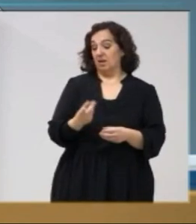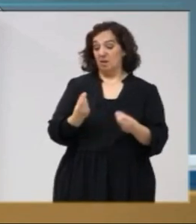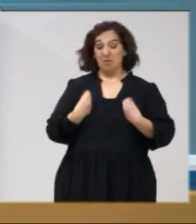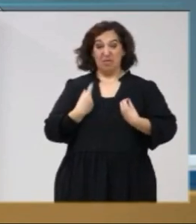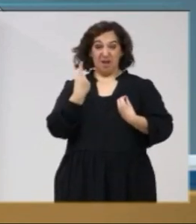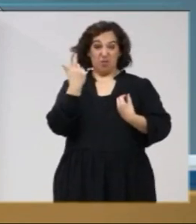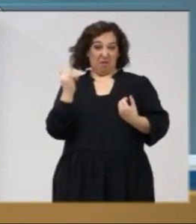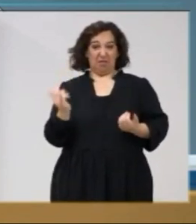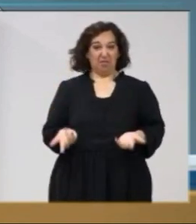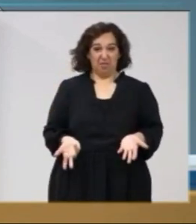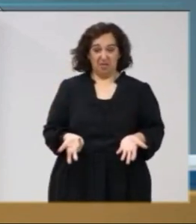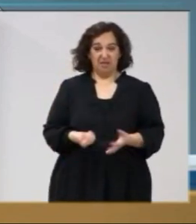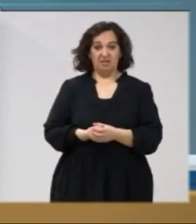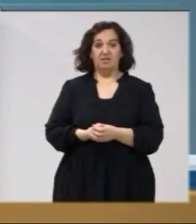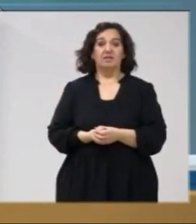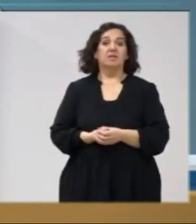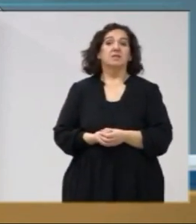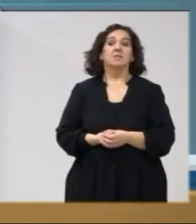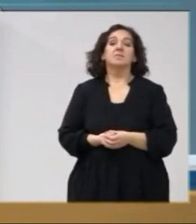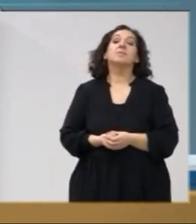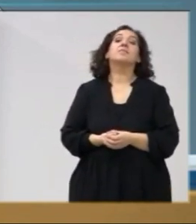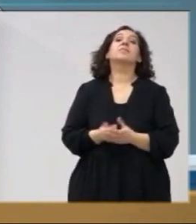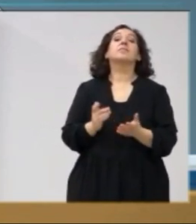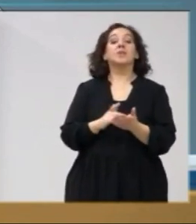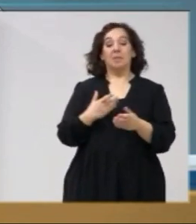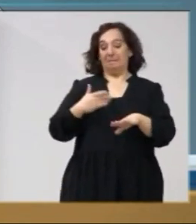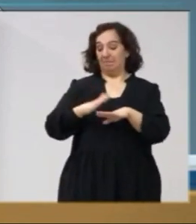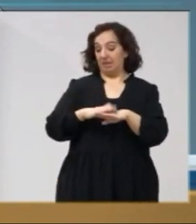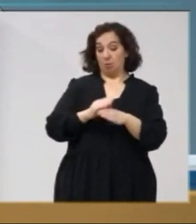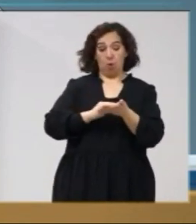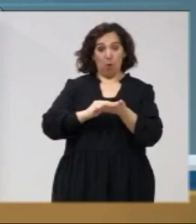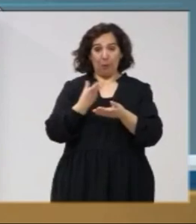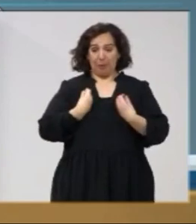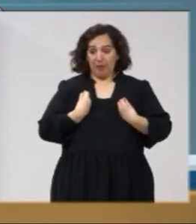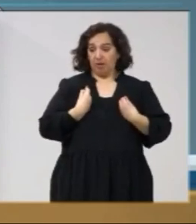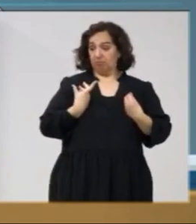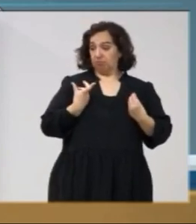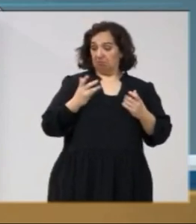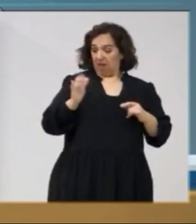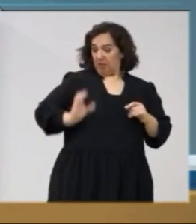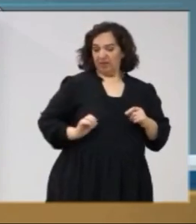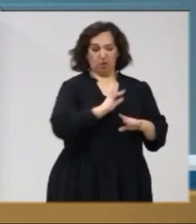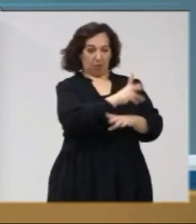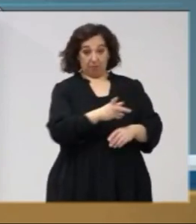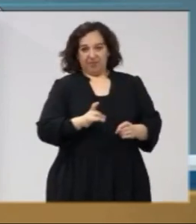tenemos. Cuando se tiene resuelto lo mínimo para vivir, meter la mano.